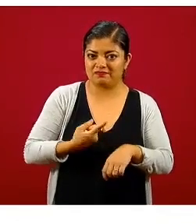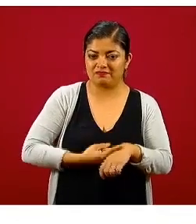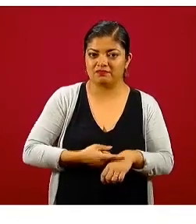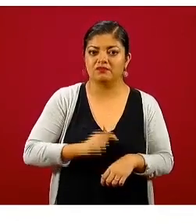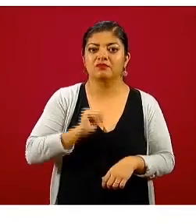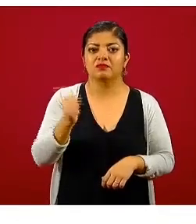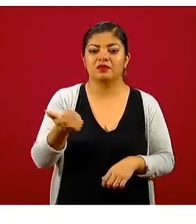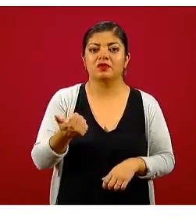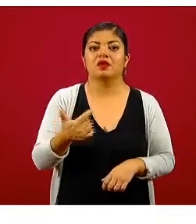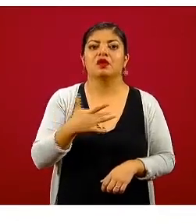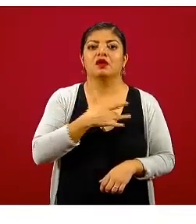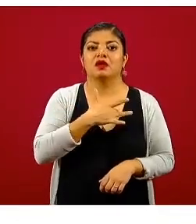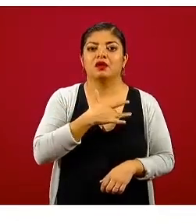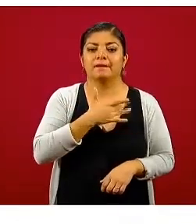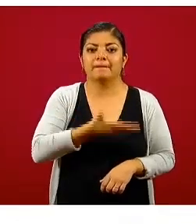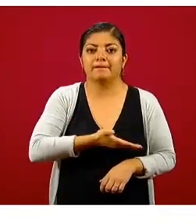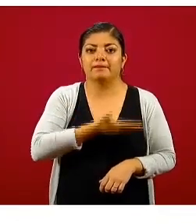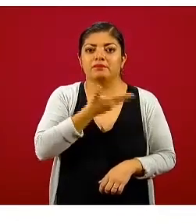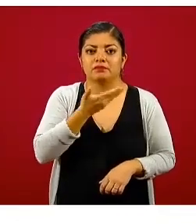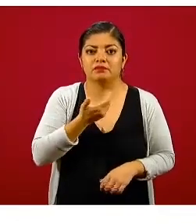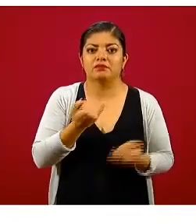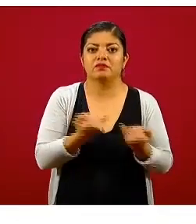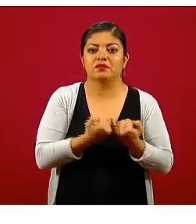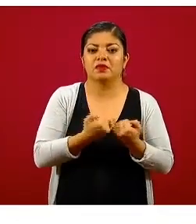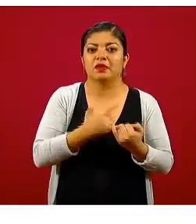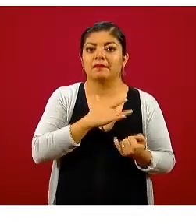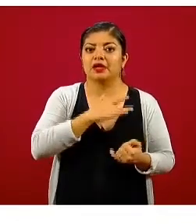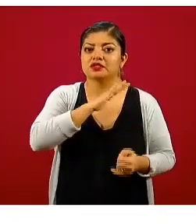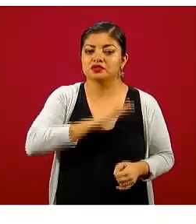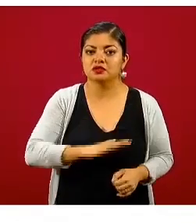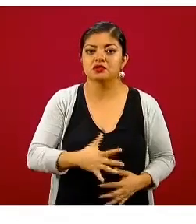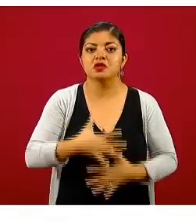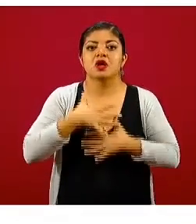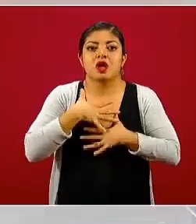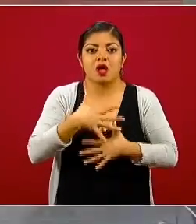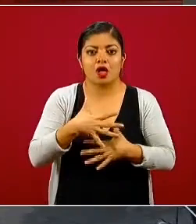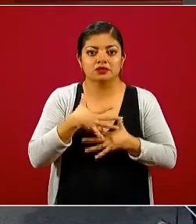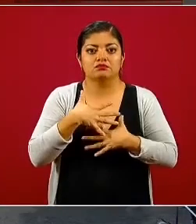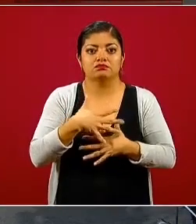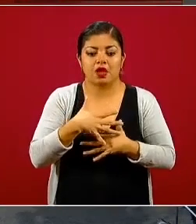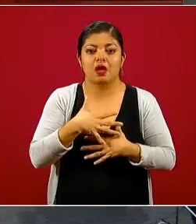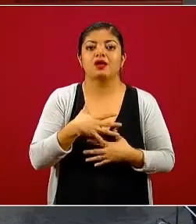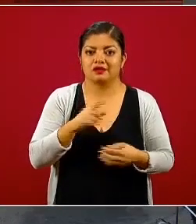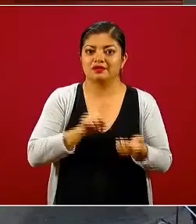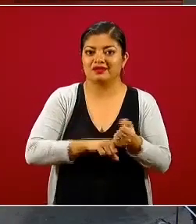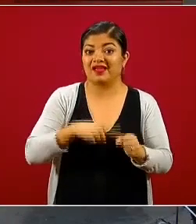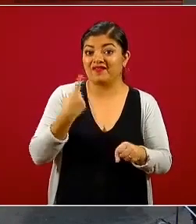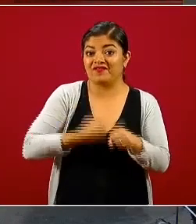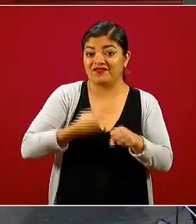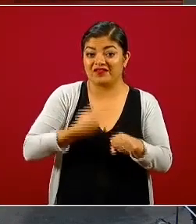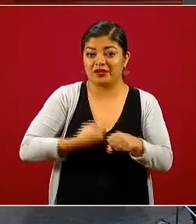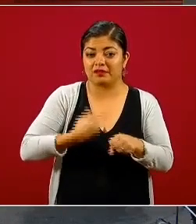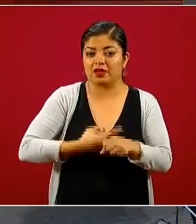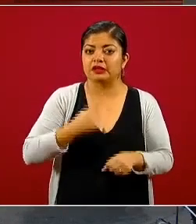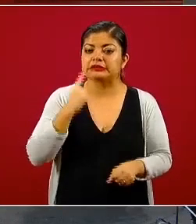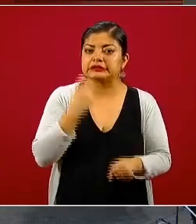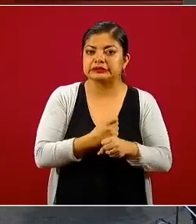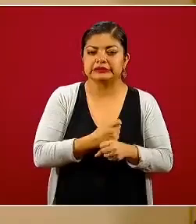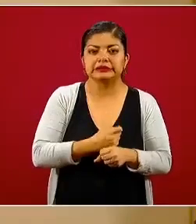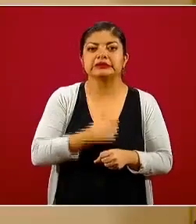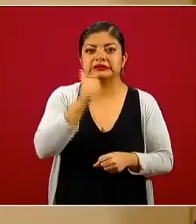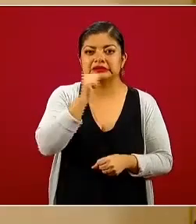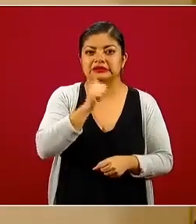enfermedades cardiovasculares, la inmunosupresión, el asma y también enfermedades que específicamente causan